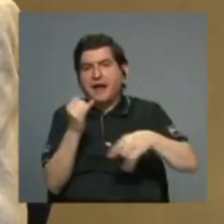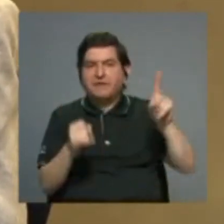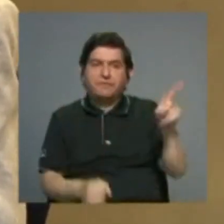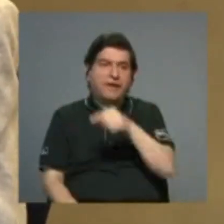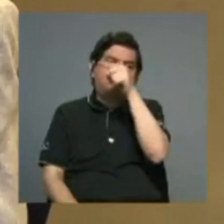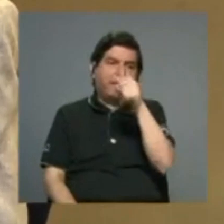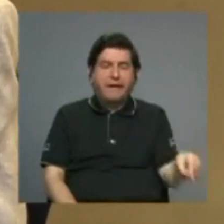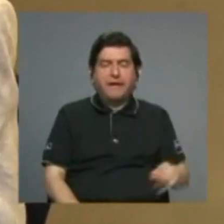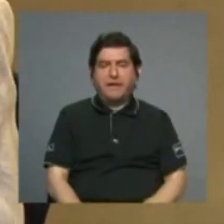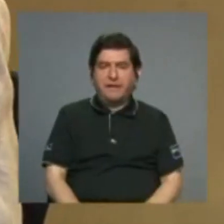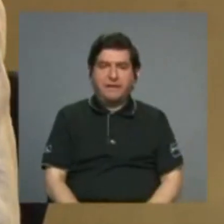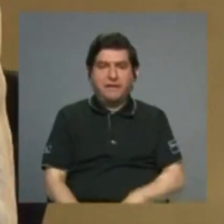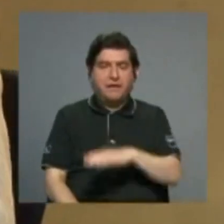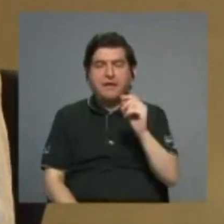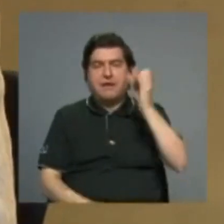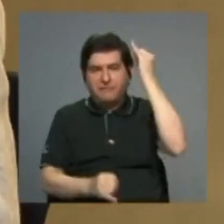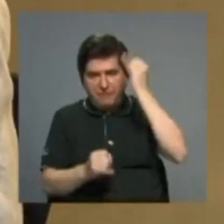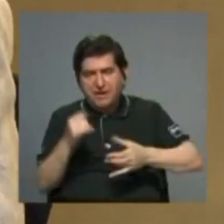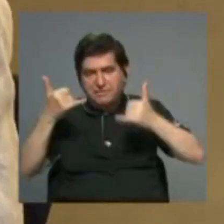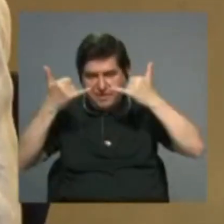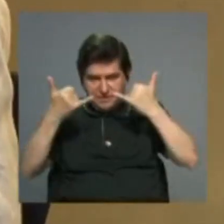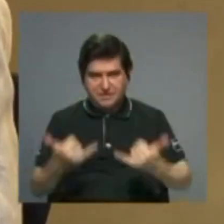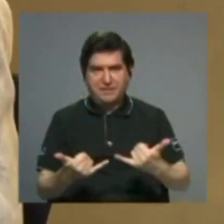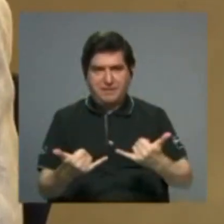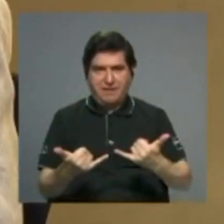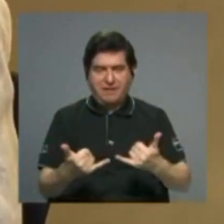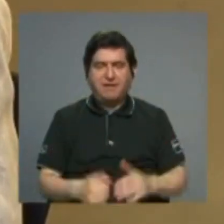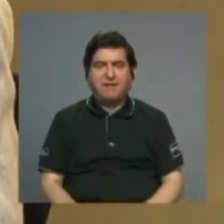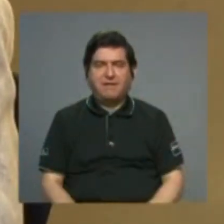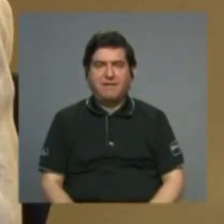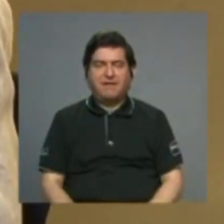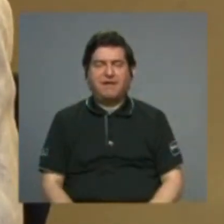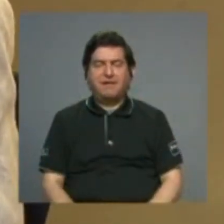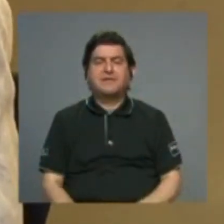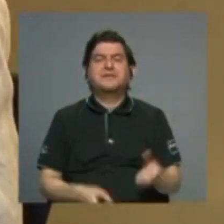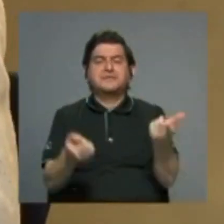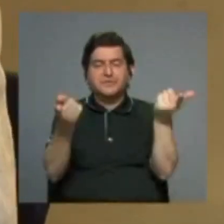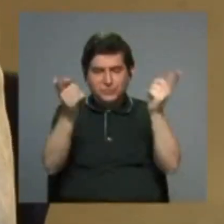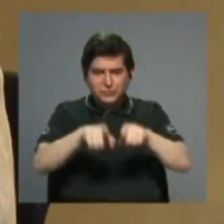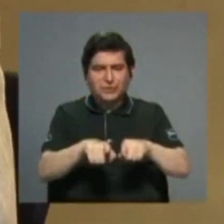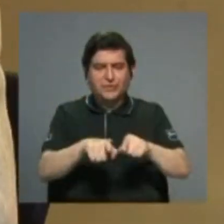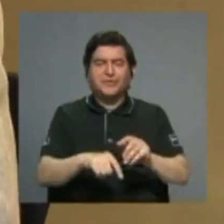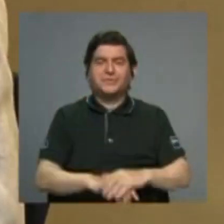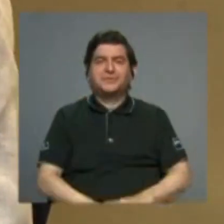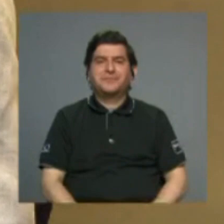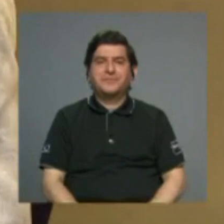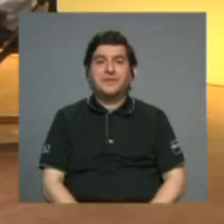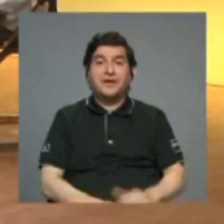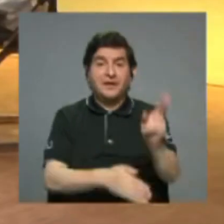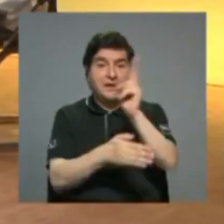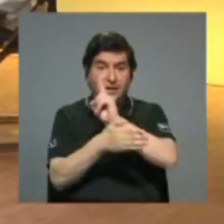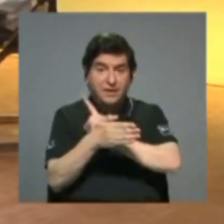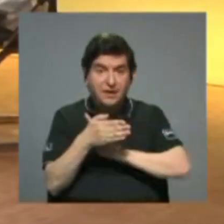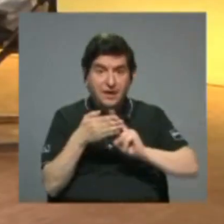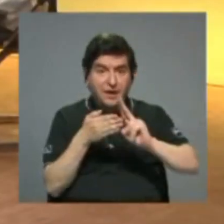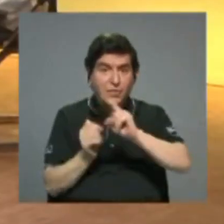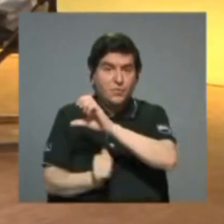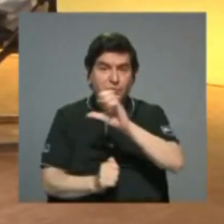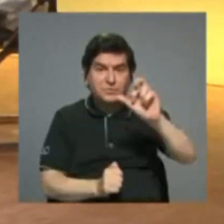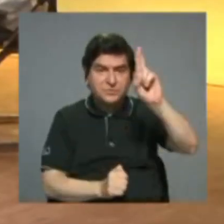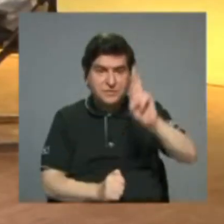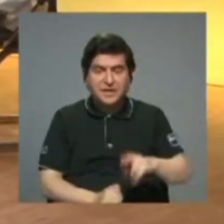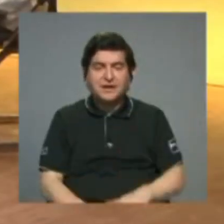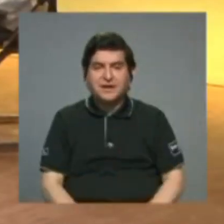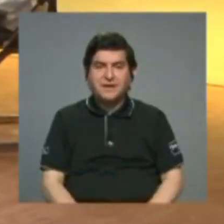canceló y se llevó a cabo finalmente en esta ocasión, y estuvo la universidad, la UCR,